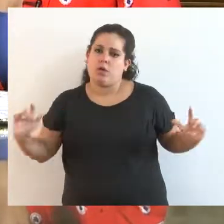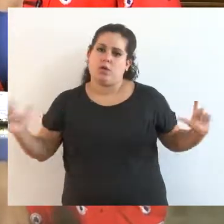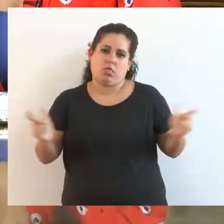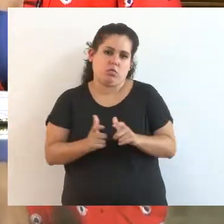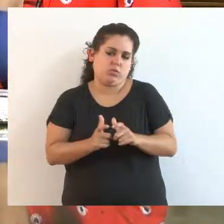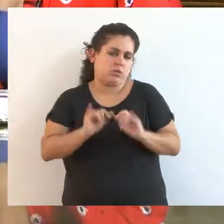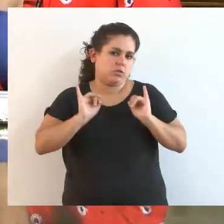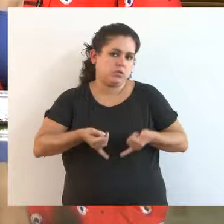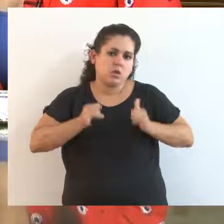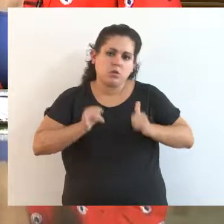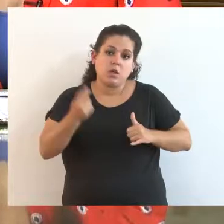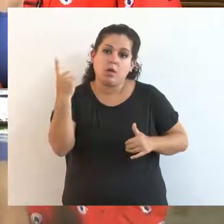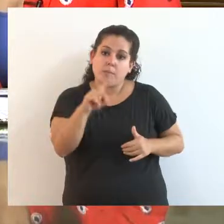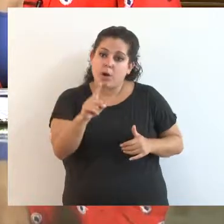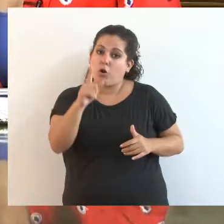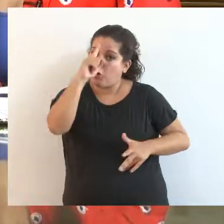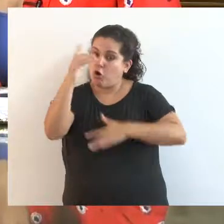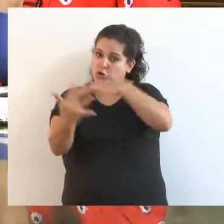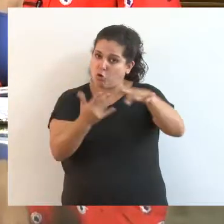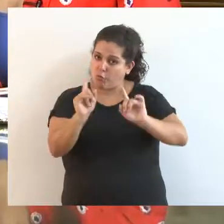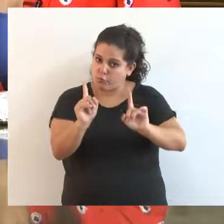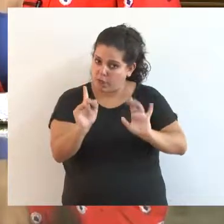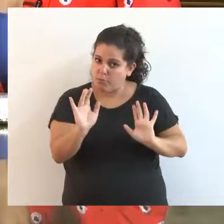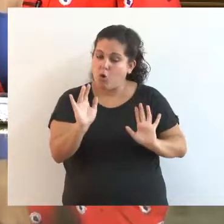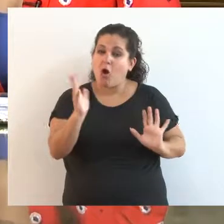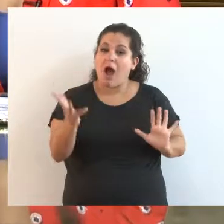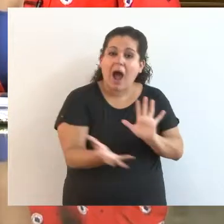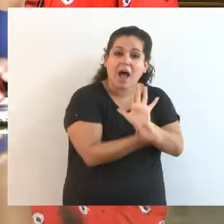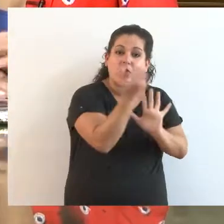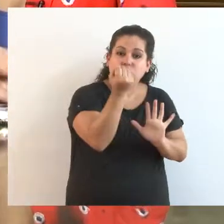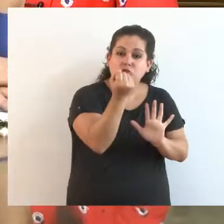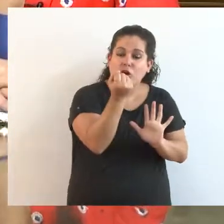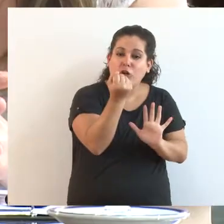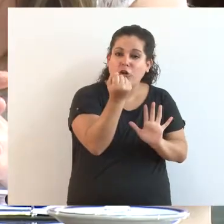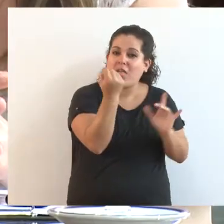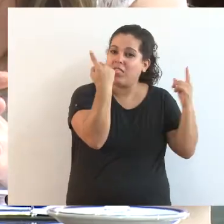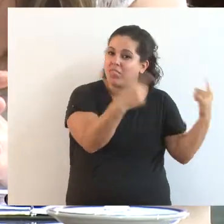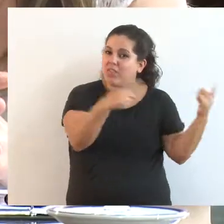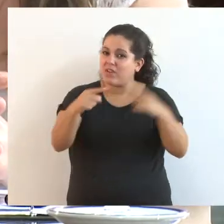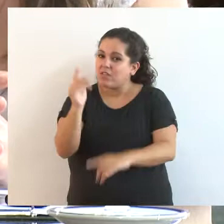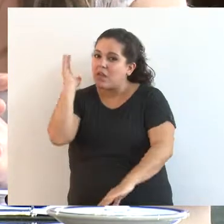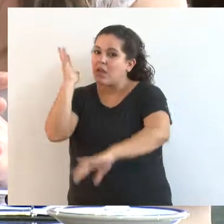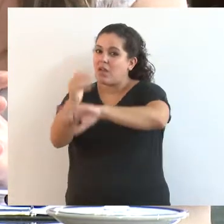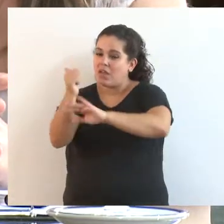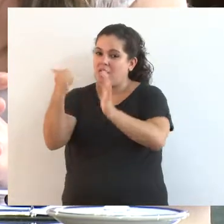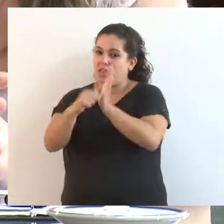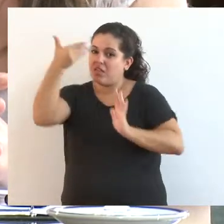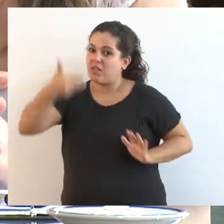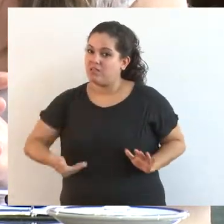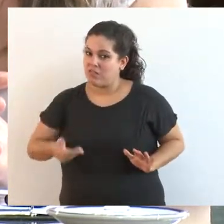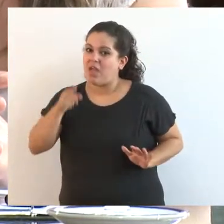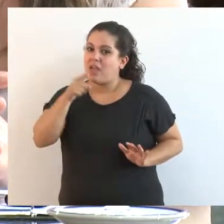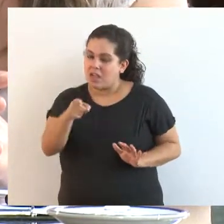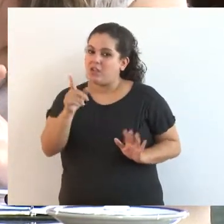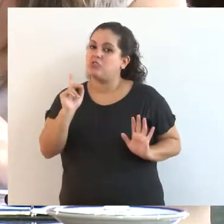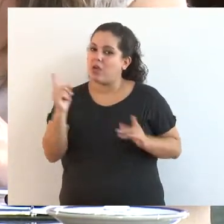tiene que reducir claramente, digamos, pero no hay que confundir la adopción con la sustracción, digamos, con la adopción ilegal. Y yo creo que este es el